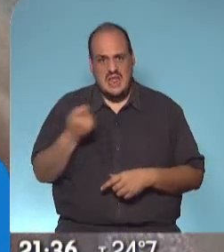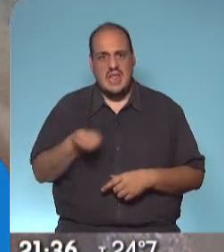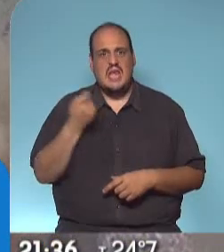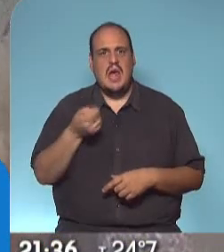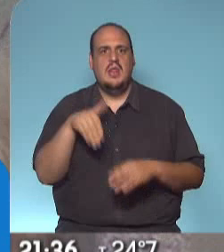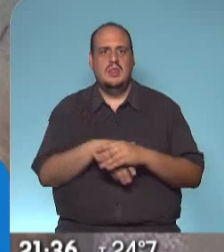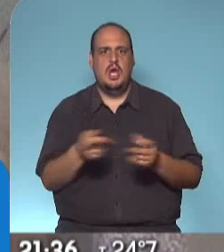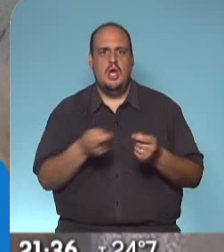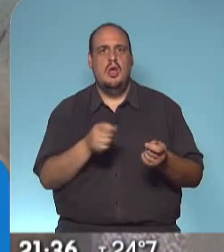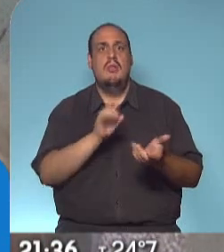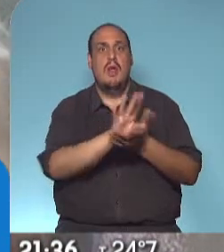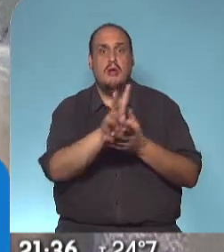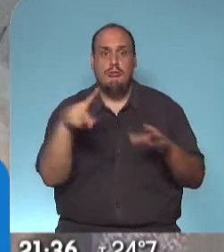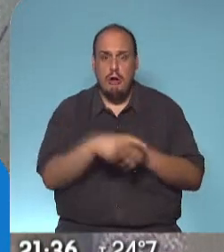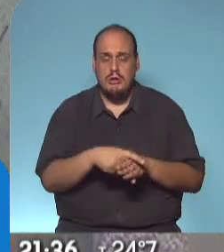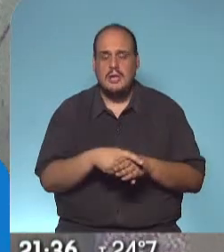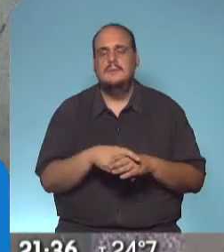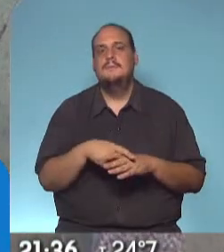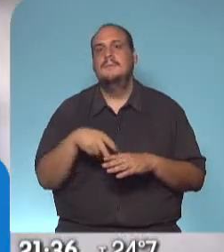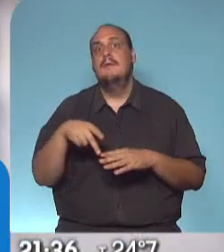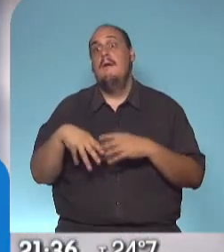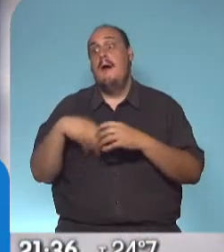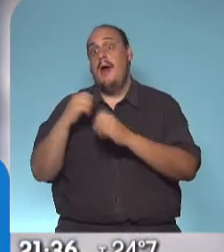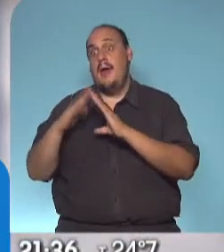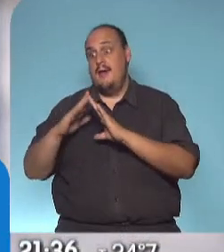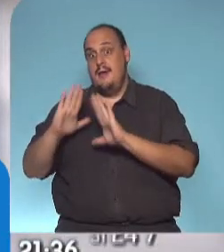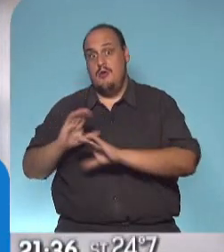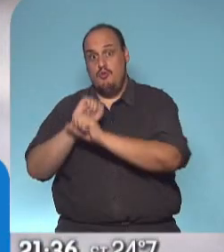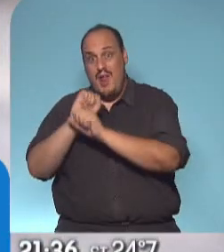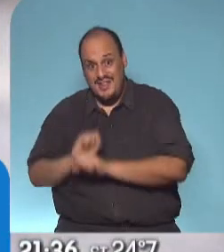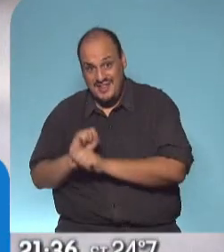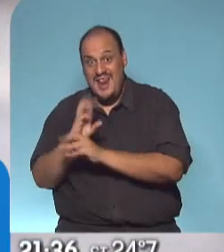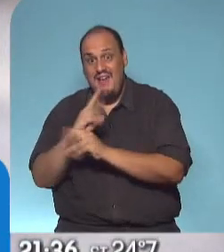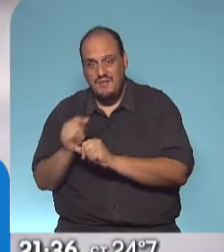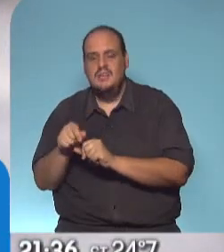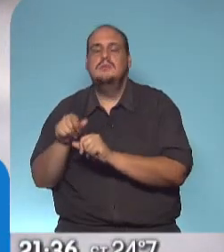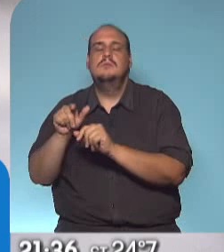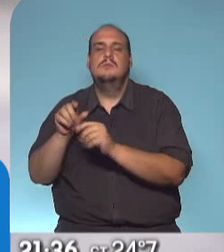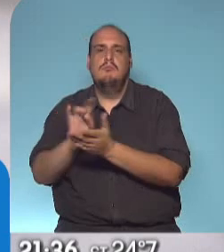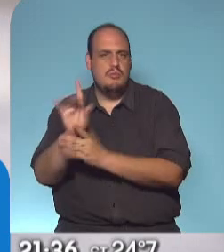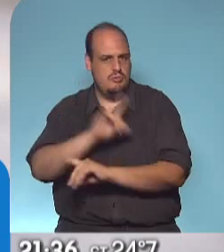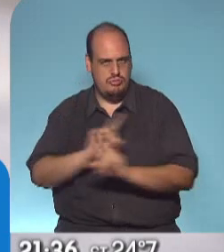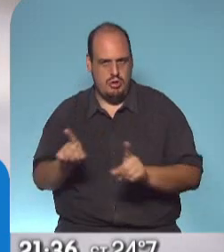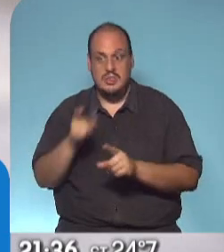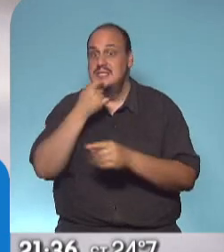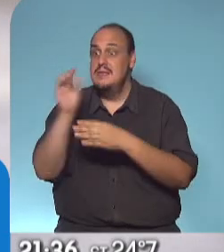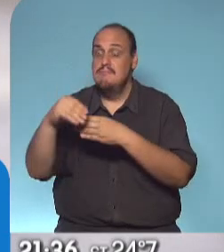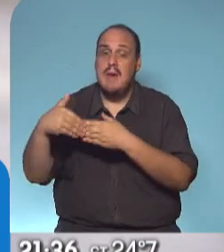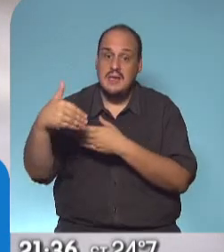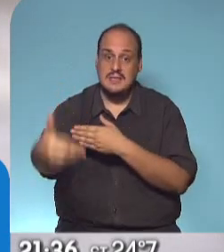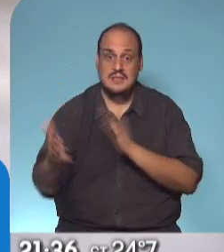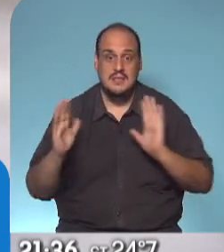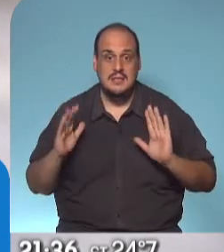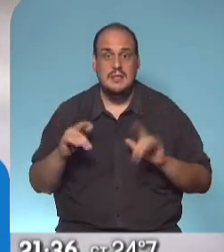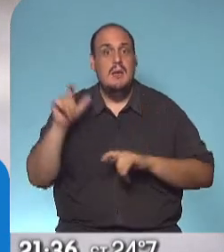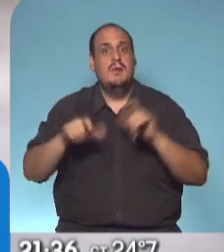frenar el desalojo? Hasta que termine la cuarentena, el 31, si es que se extiende, las compañeras no pueden